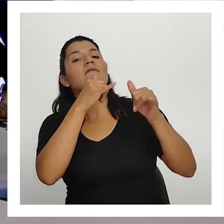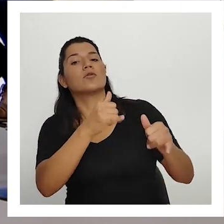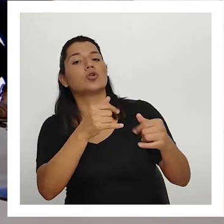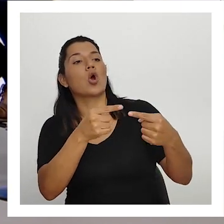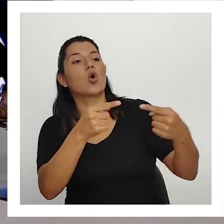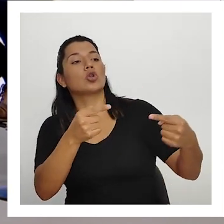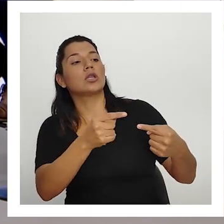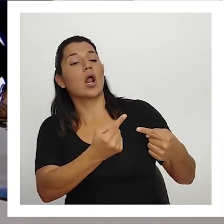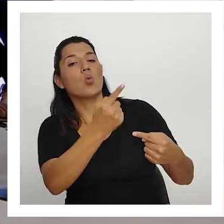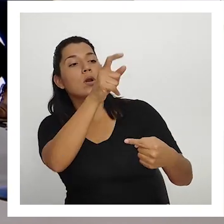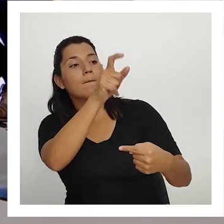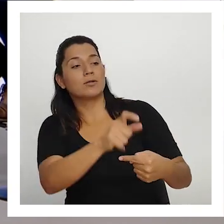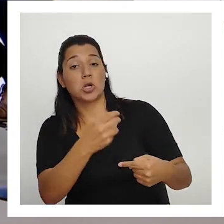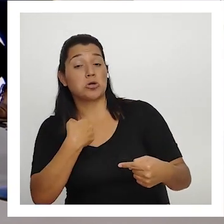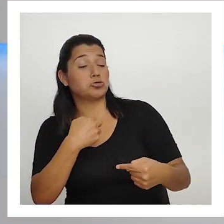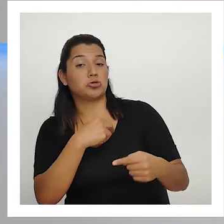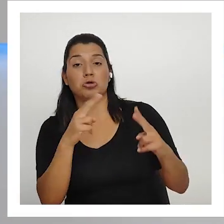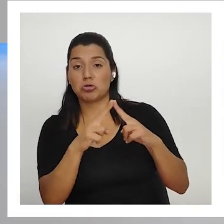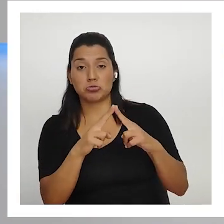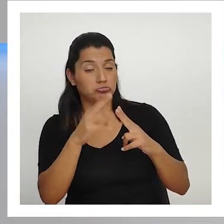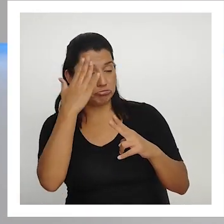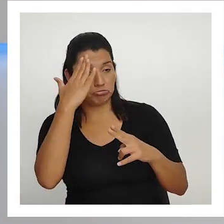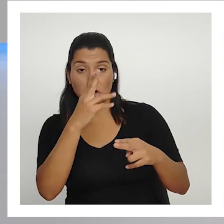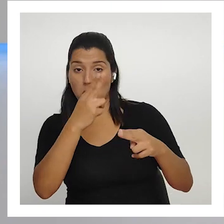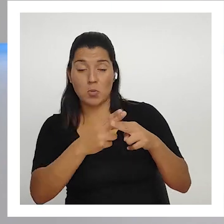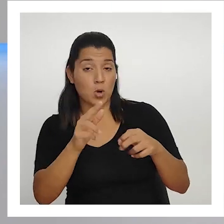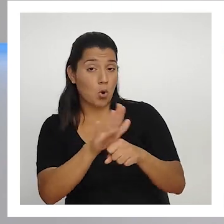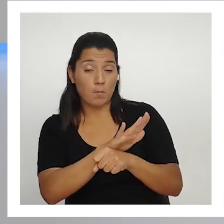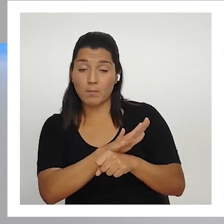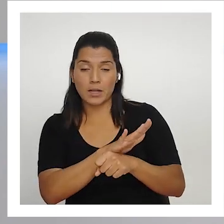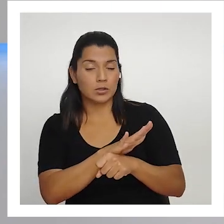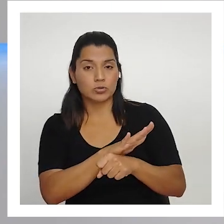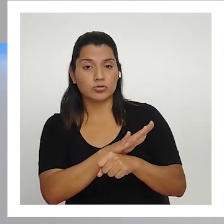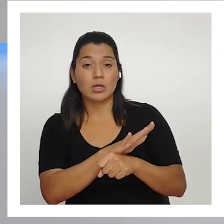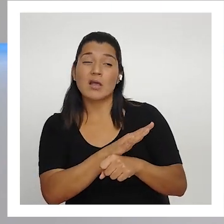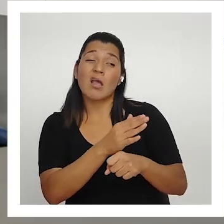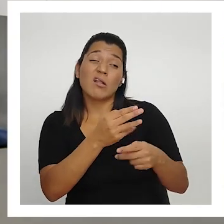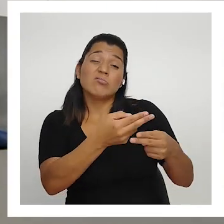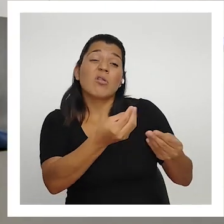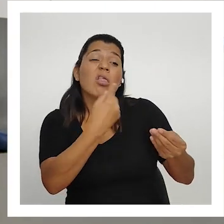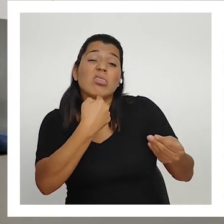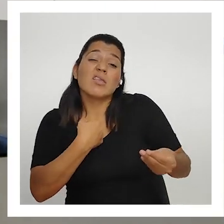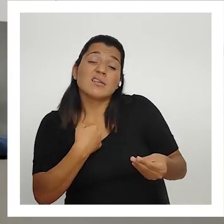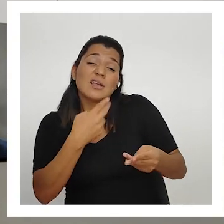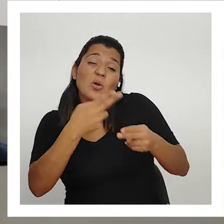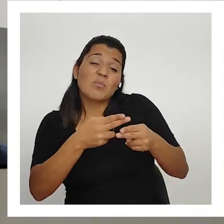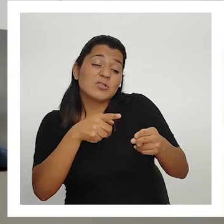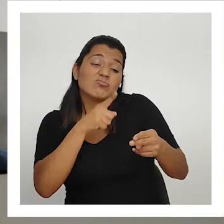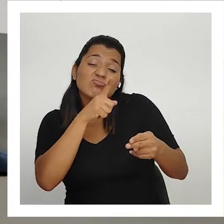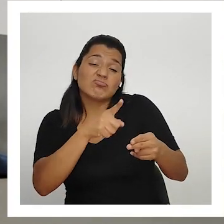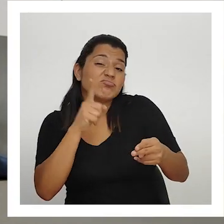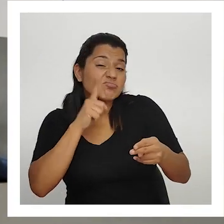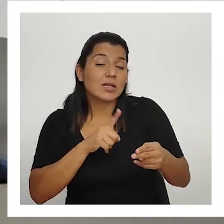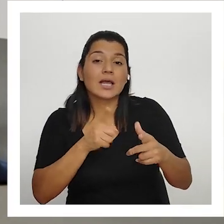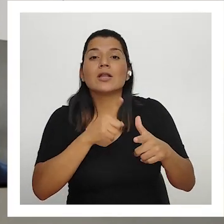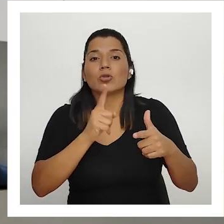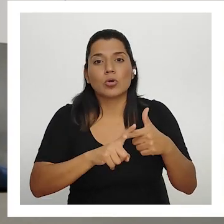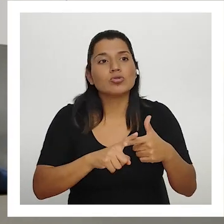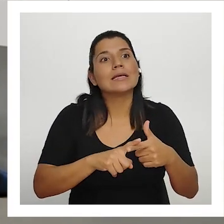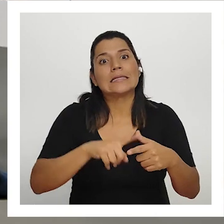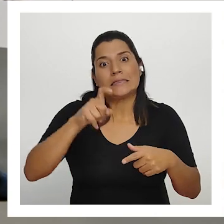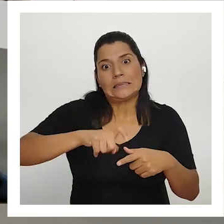fenómeno delictivo y vamos a poder entonces detectar cuáles son los nuevos cambios que están utilizando los delincuentes para seguir engañando a los ofendidos. ¿Y ahí